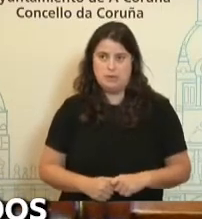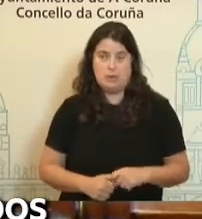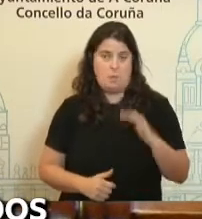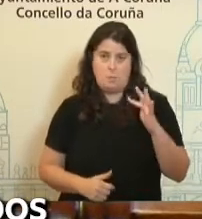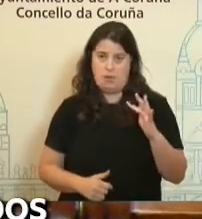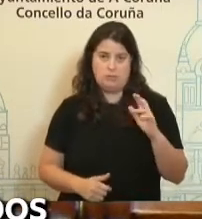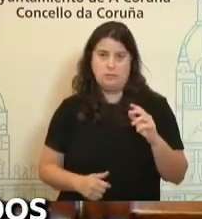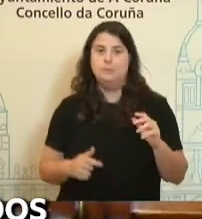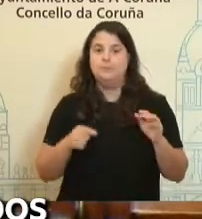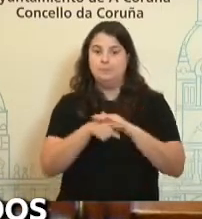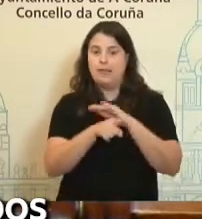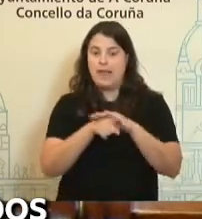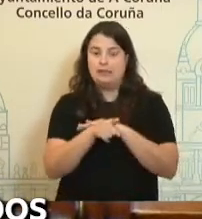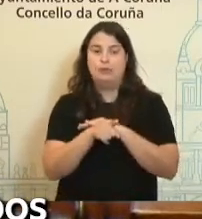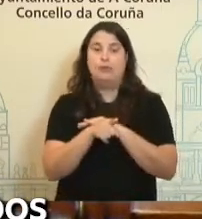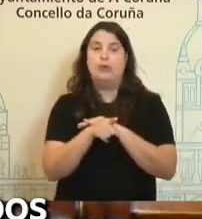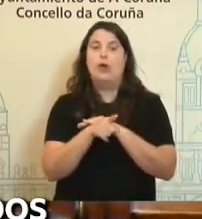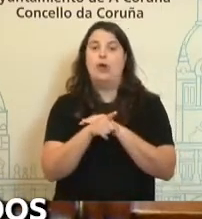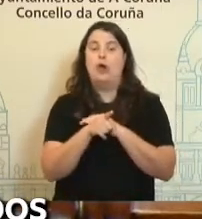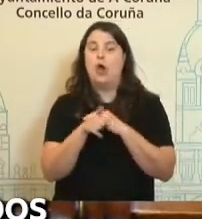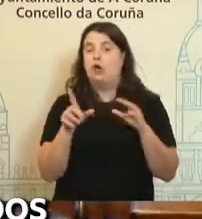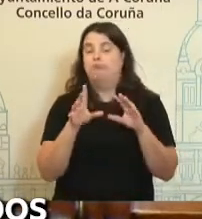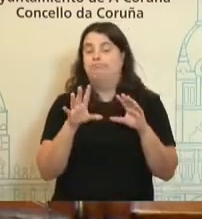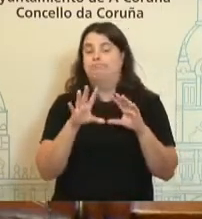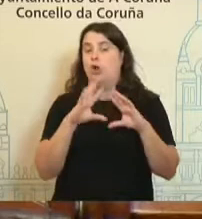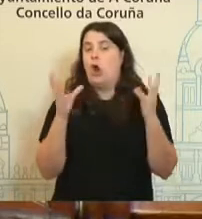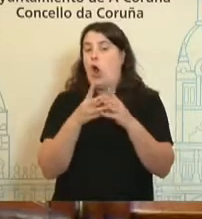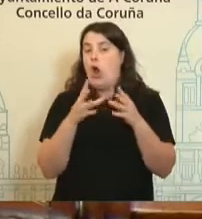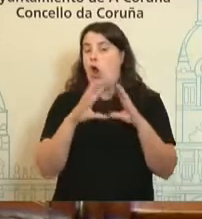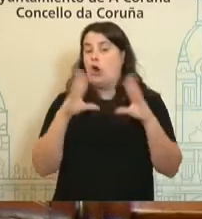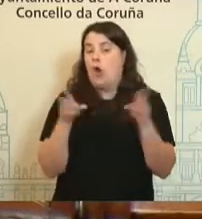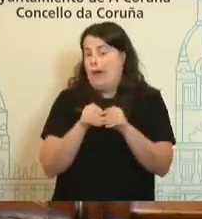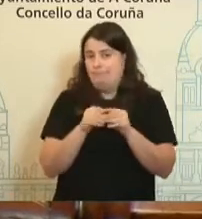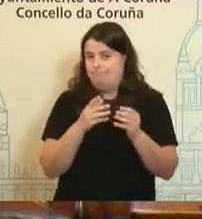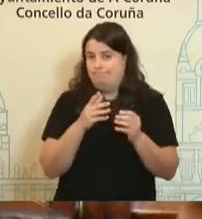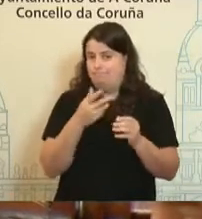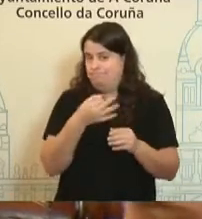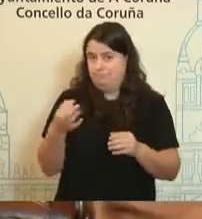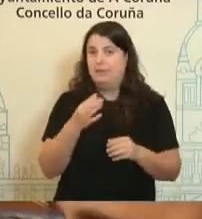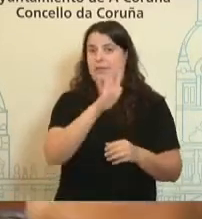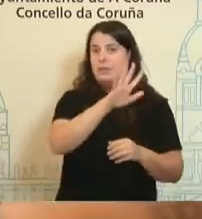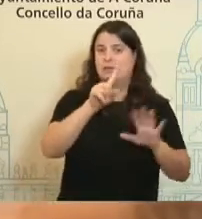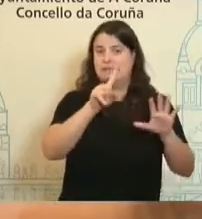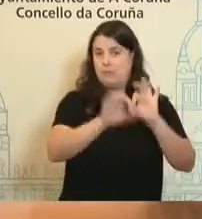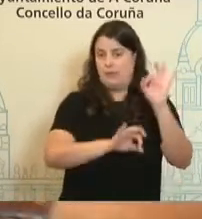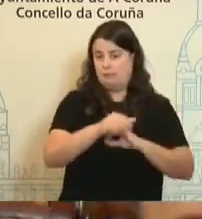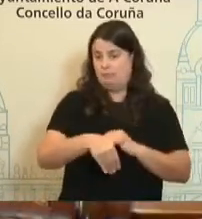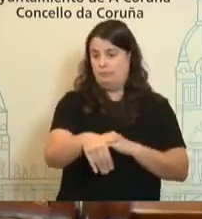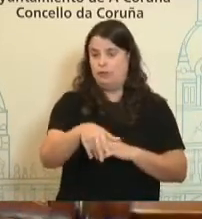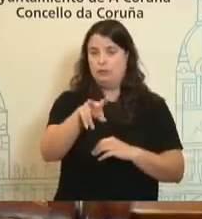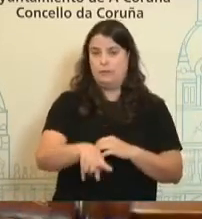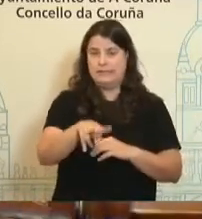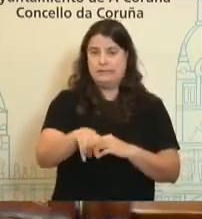datos de execución global non son bons, do 56% cando só quedan 2 meses